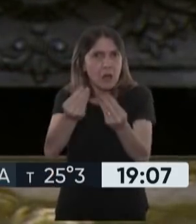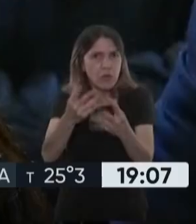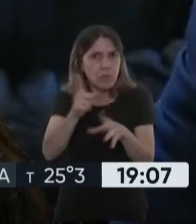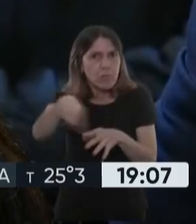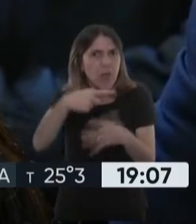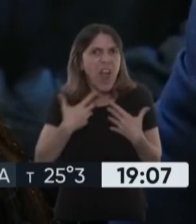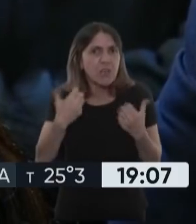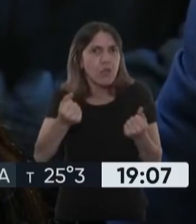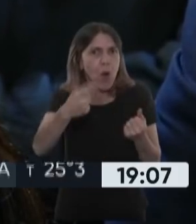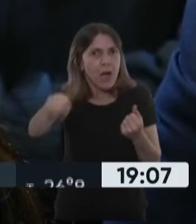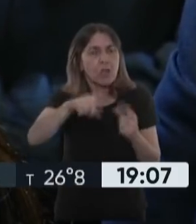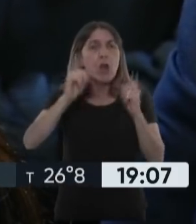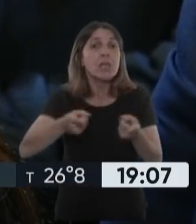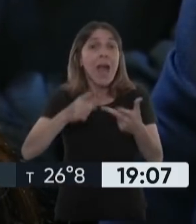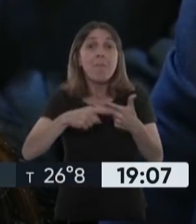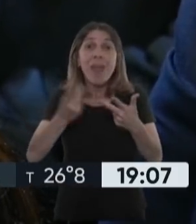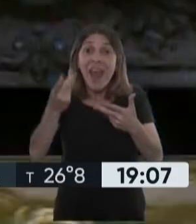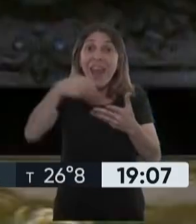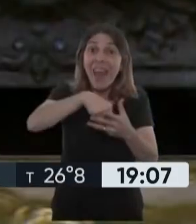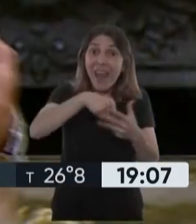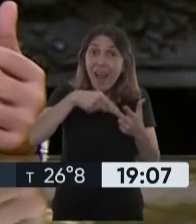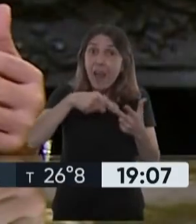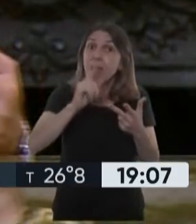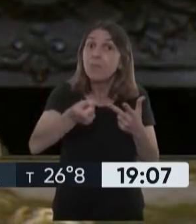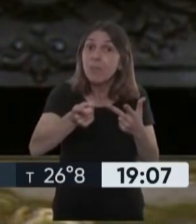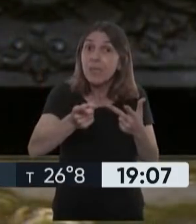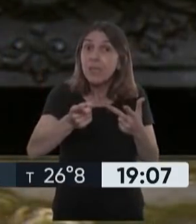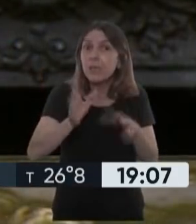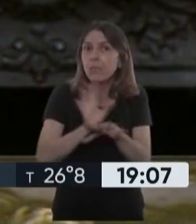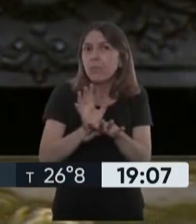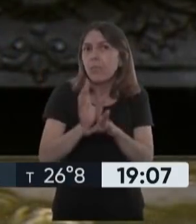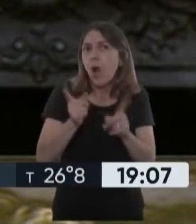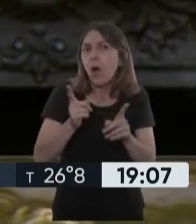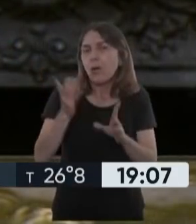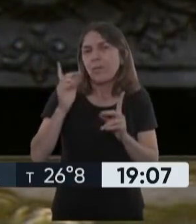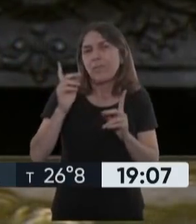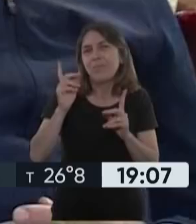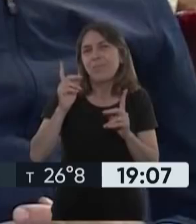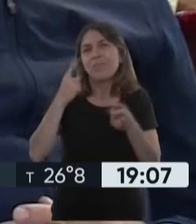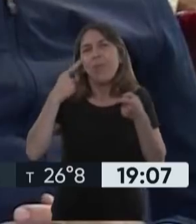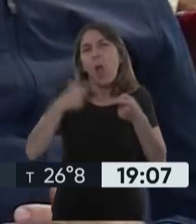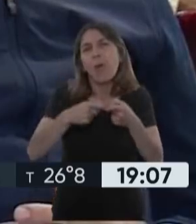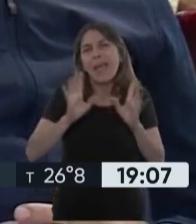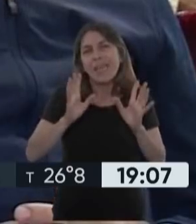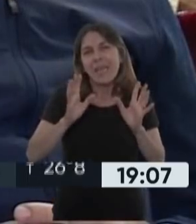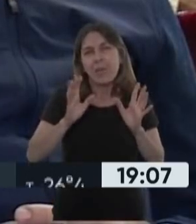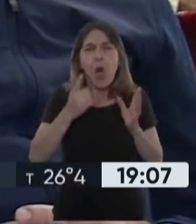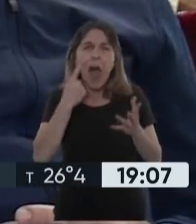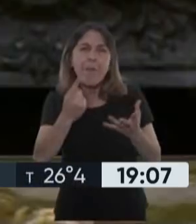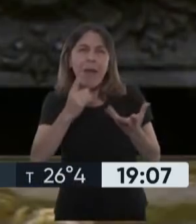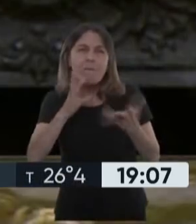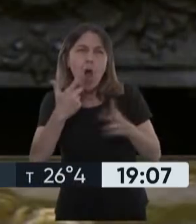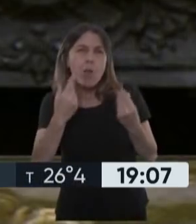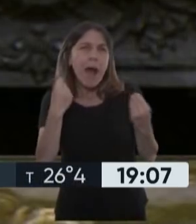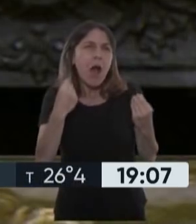lógica también se inscribe este planteo de ver de qué manera